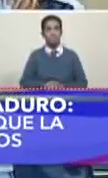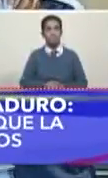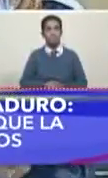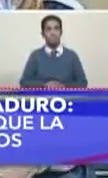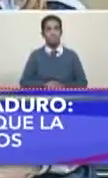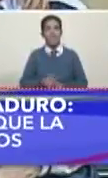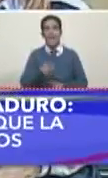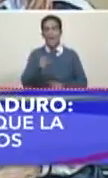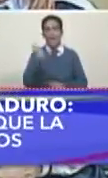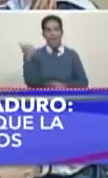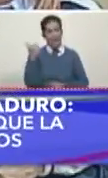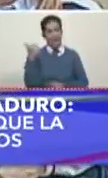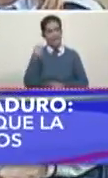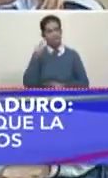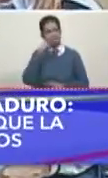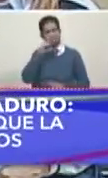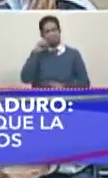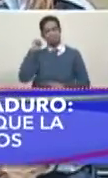lleva años